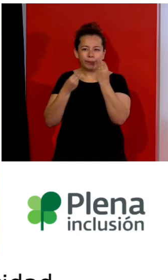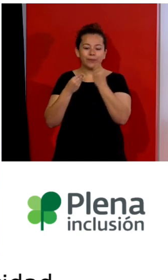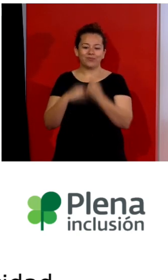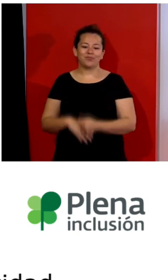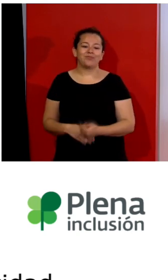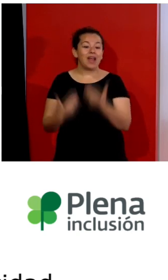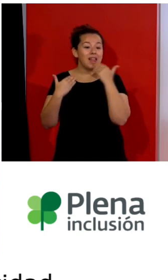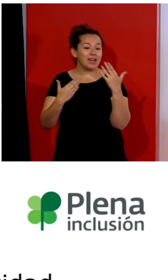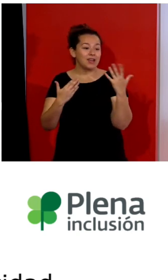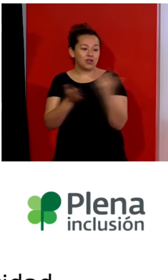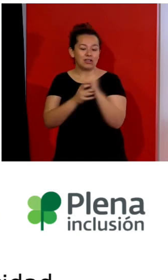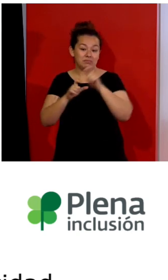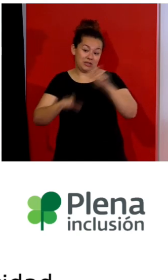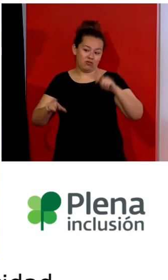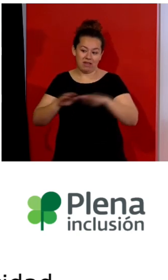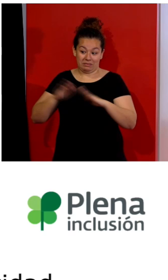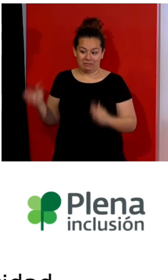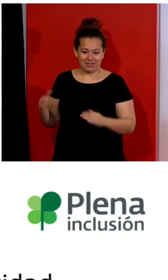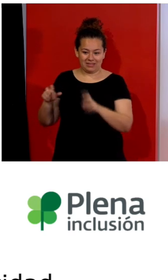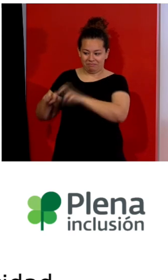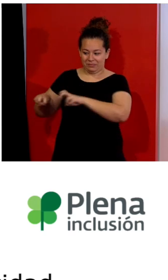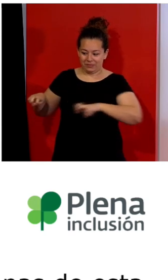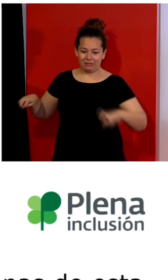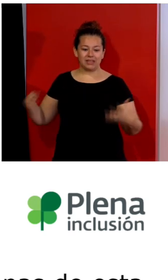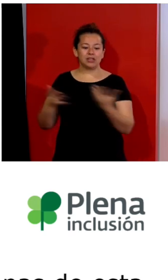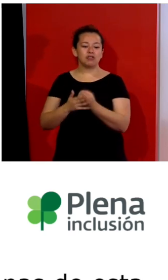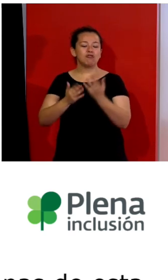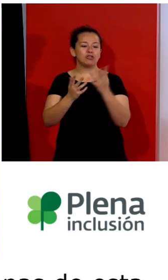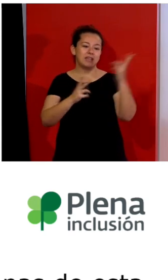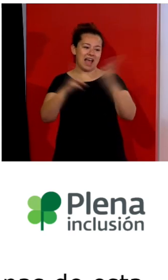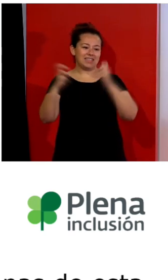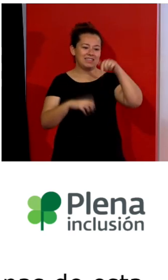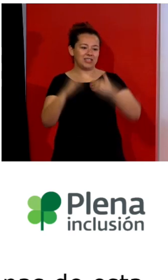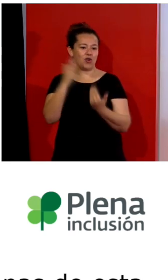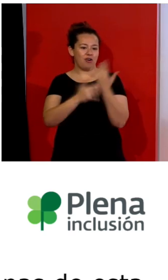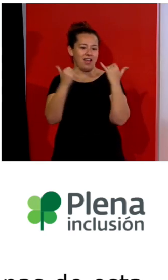Gracias a todas las personas de esta mesa y a todos los asistentes a esta jornada.